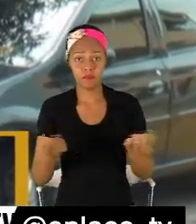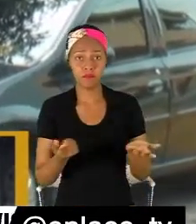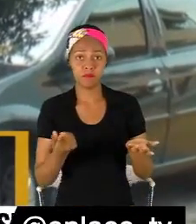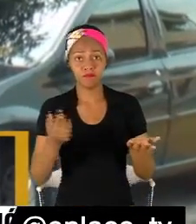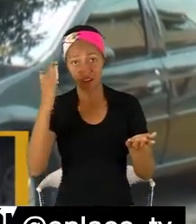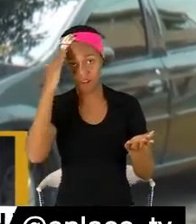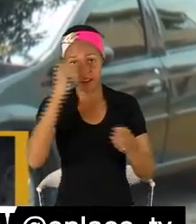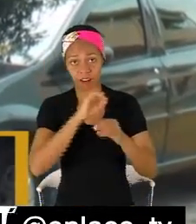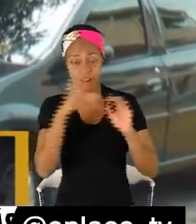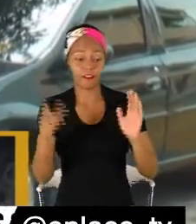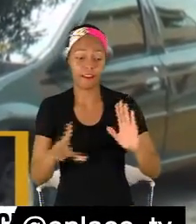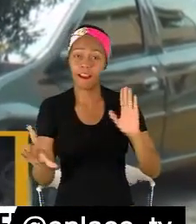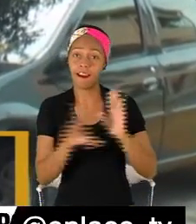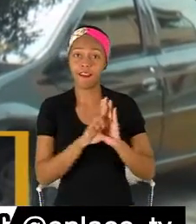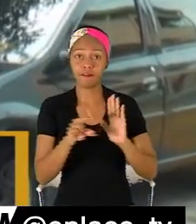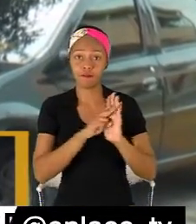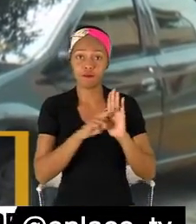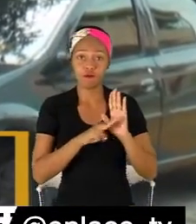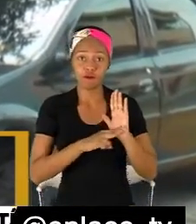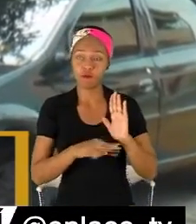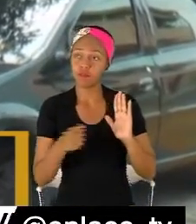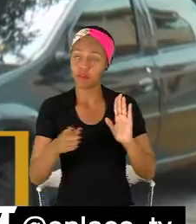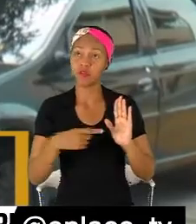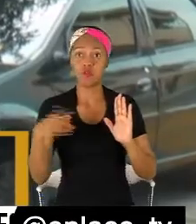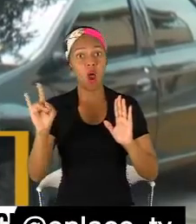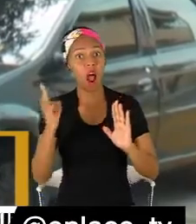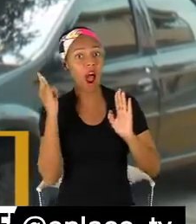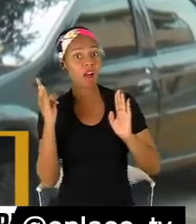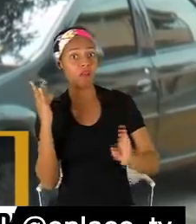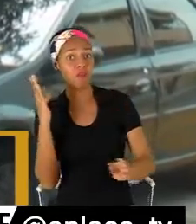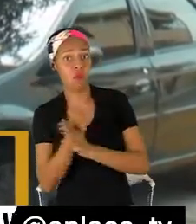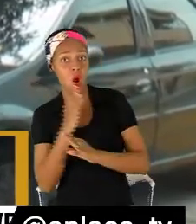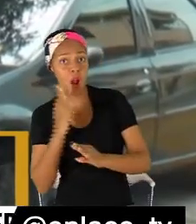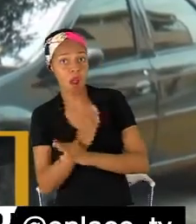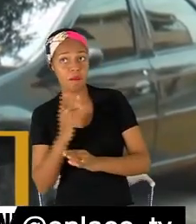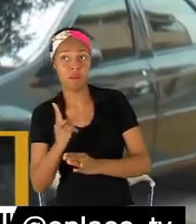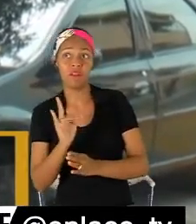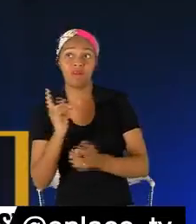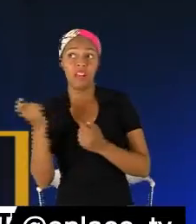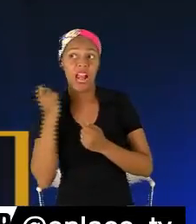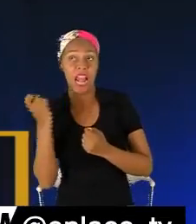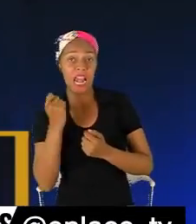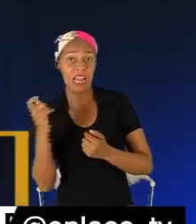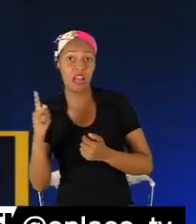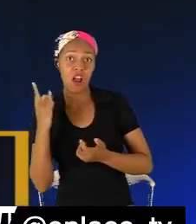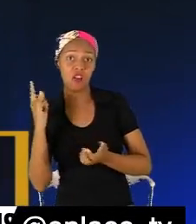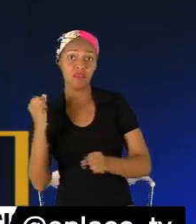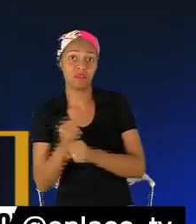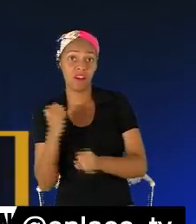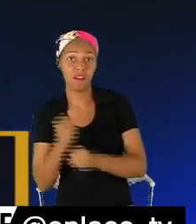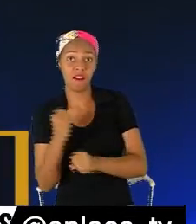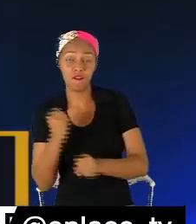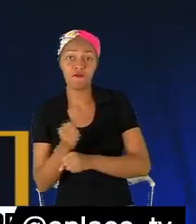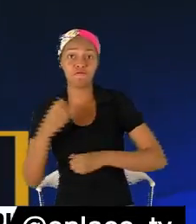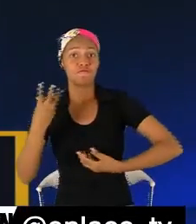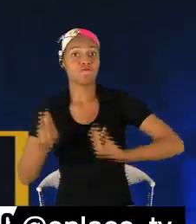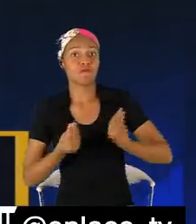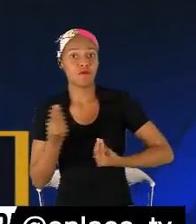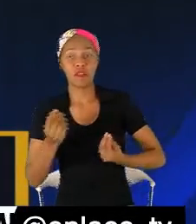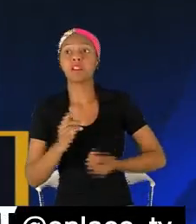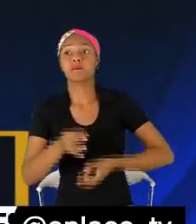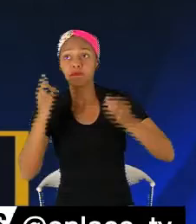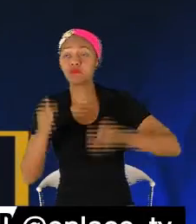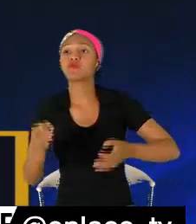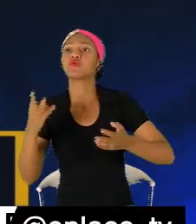en todo lo que son las acciones de prevención de riesgos laborales. A la actualidad no se tiene un informe real de lo que fue el